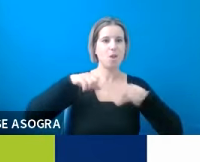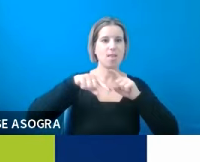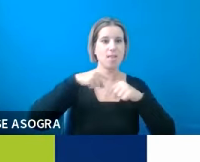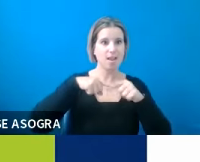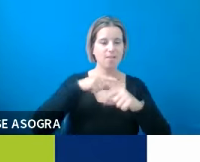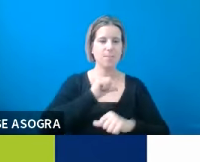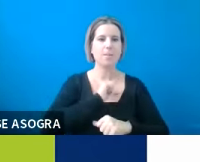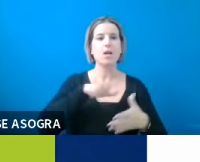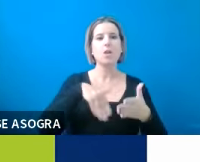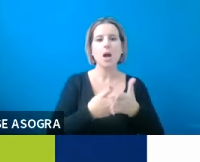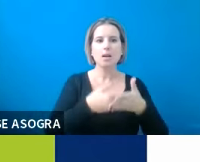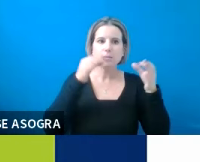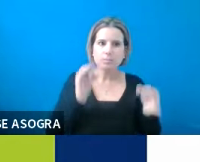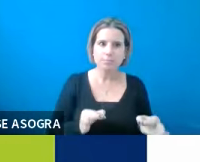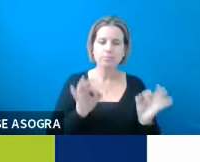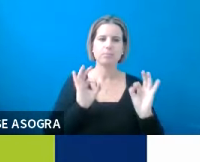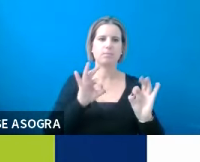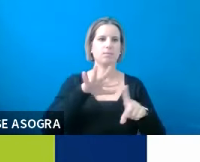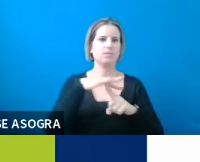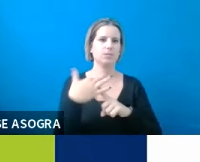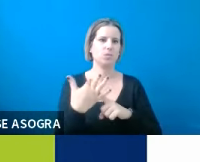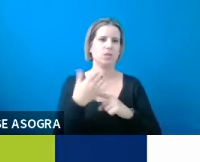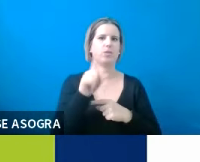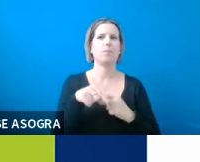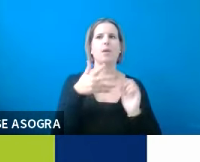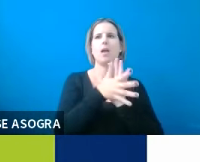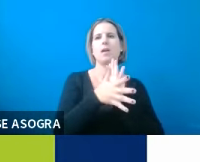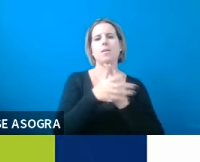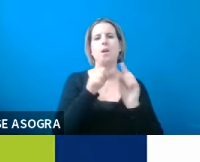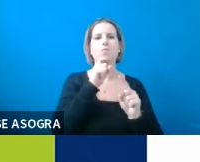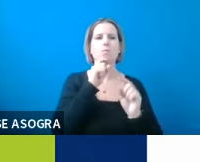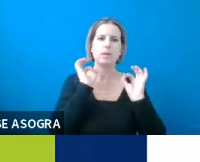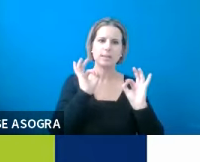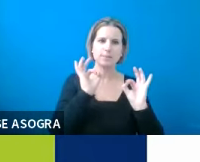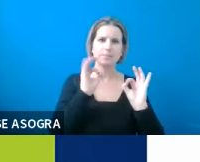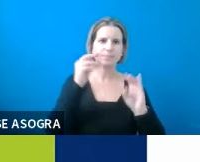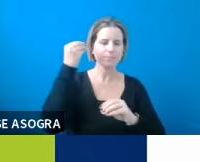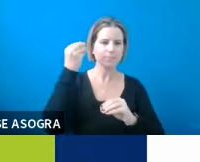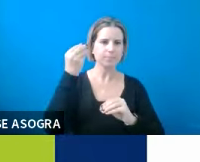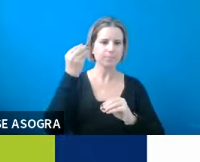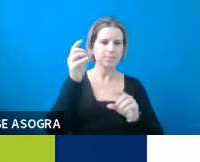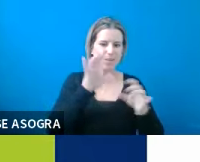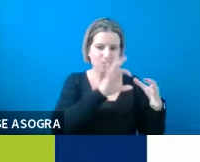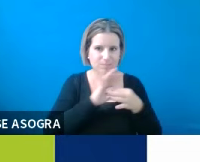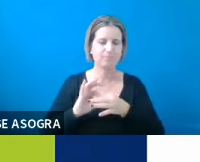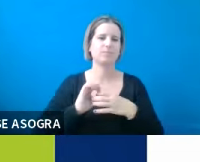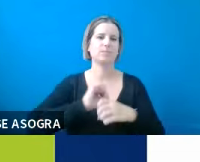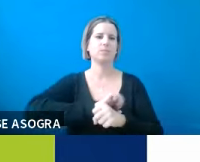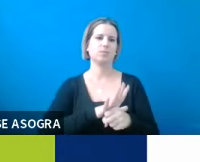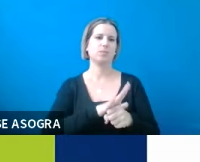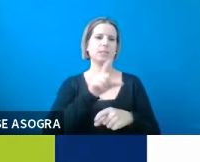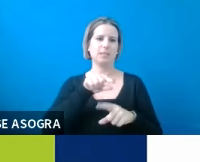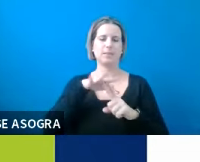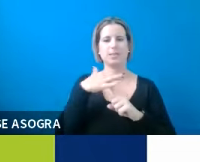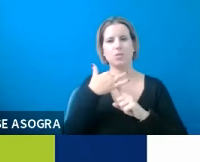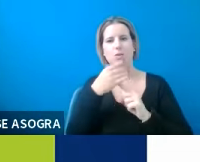esperado a ver si eso era lo que estaba pasando y además lo describían así como pensando esto es que ha pasado coincidiendo con la pandemia y eso ha retrasado en muchos casos